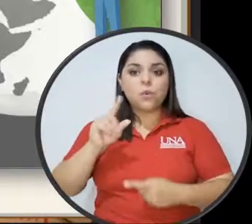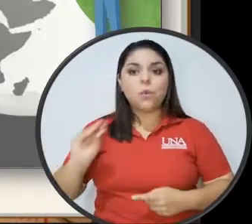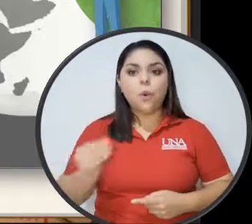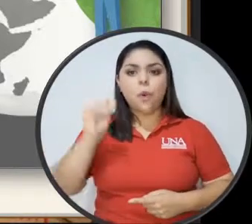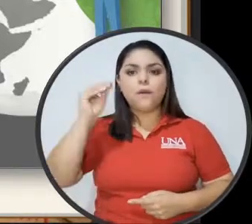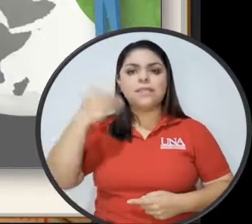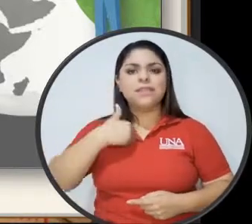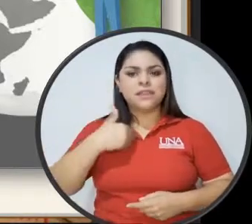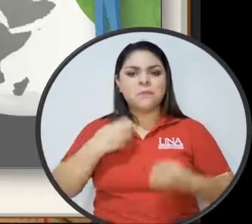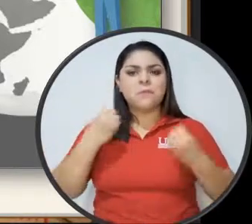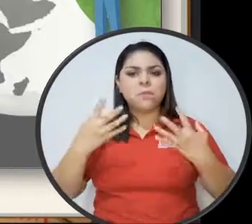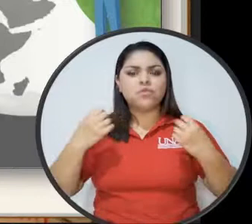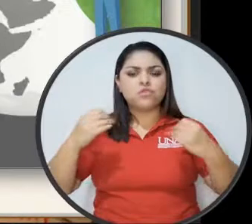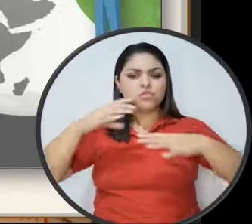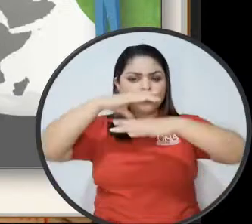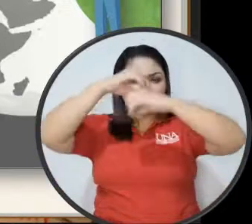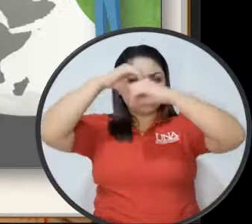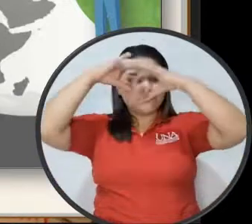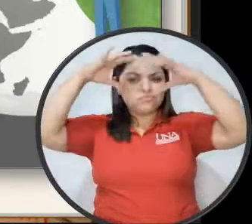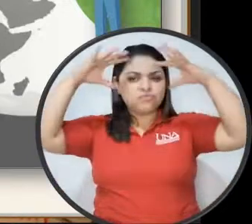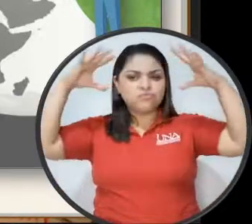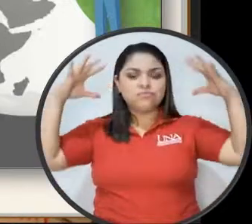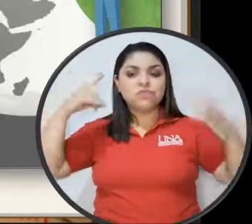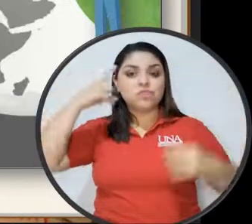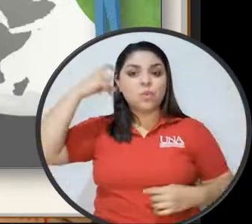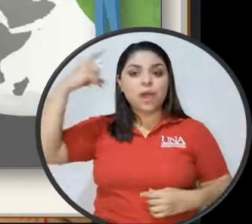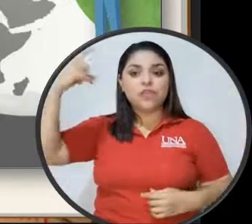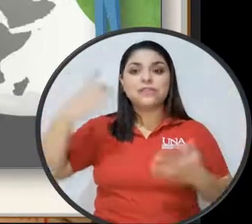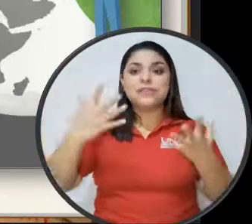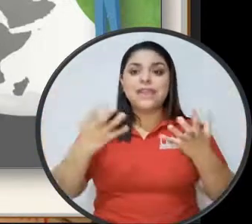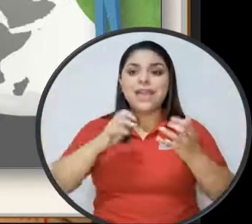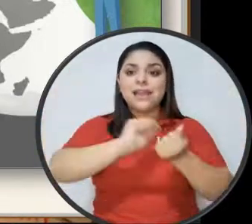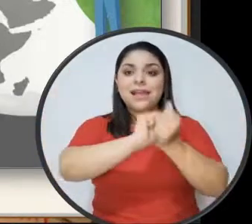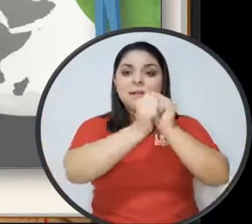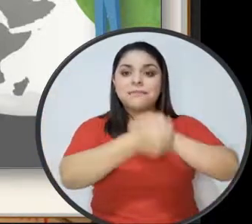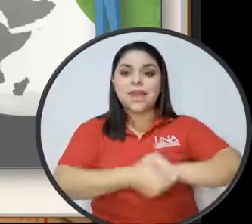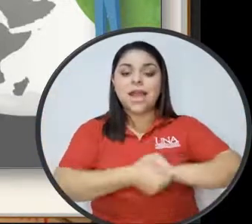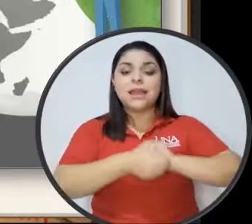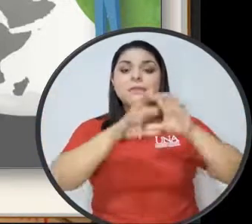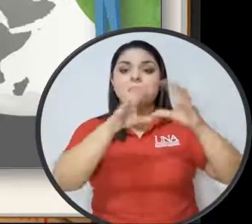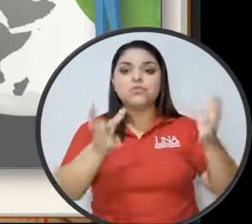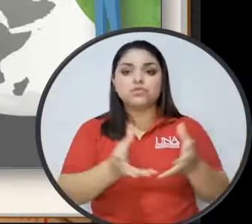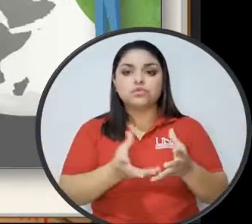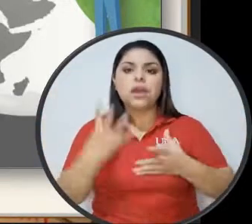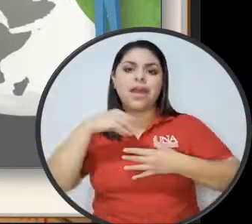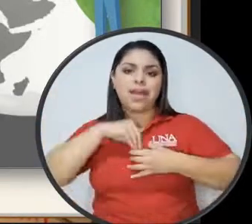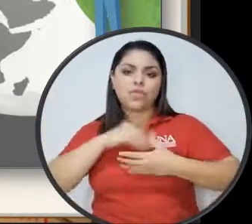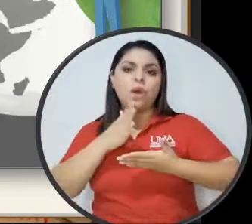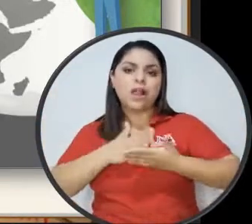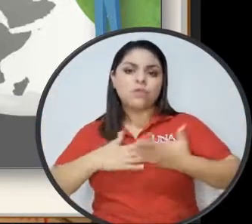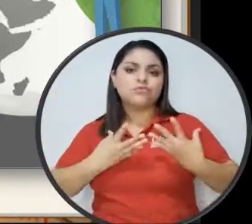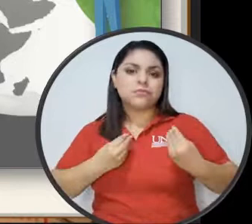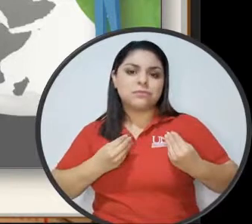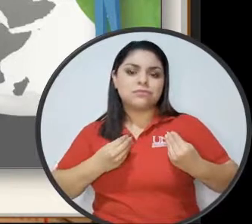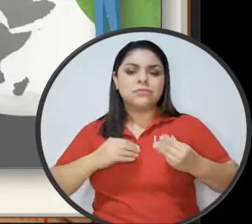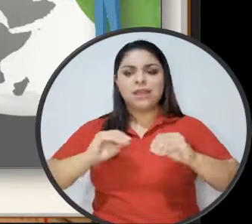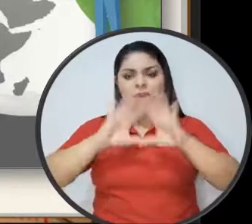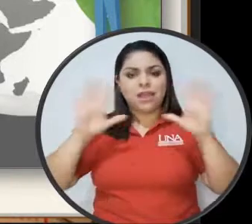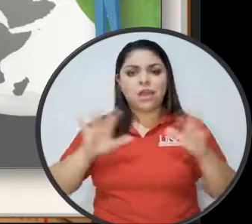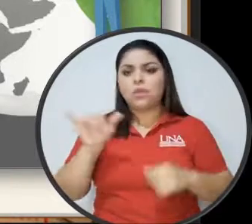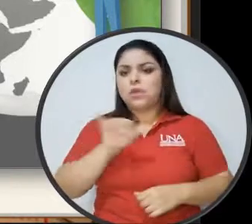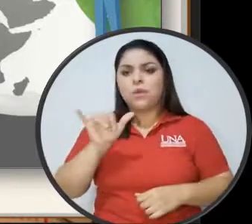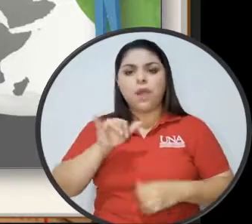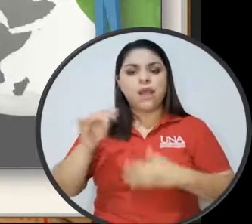quien tenía muchos sueños, ilusiones, deseos de cambiar el mundo y ciertos temores, claro, como todo humano.